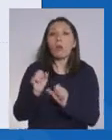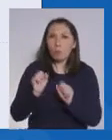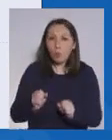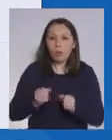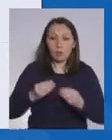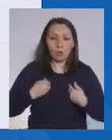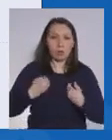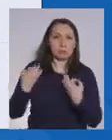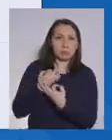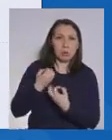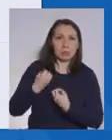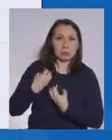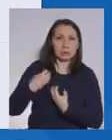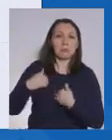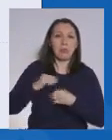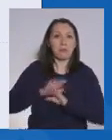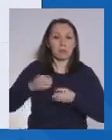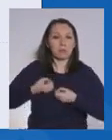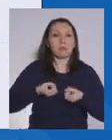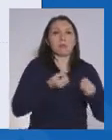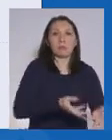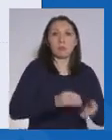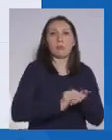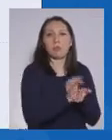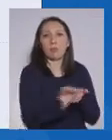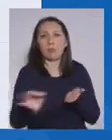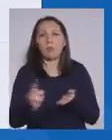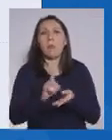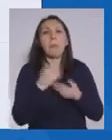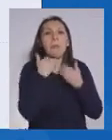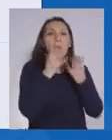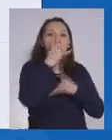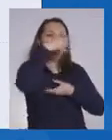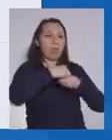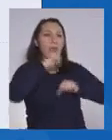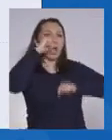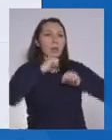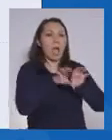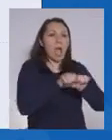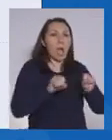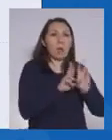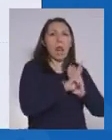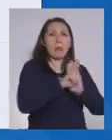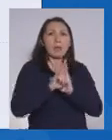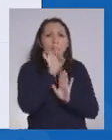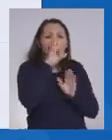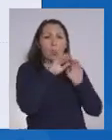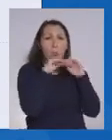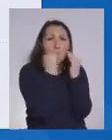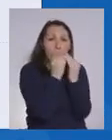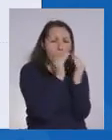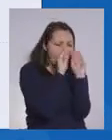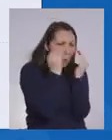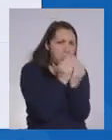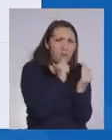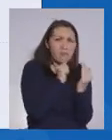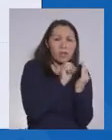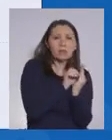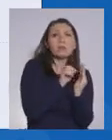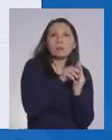traspasadas al resto de los trabajadores de nada sirve llegar a acuerdo al interior de las empresas con su representante si estas decisiones